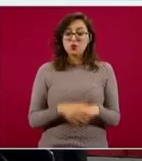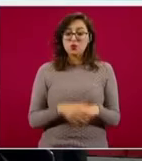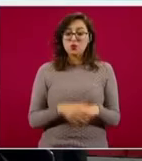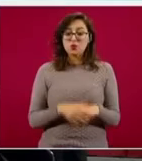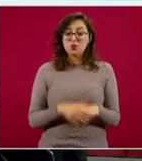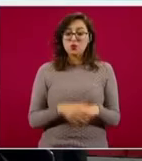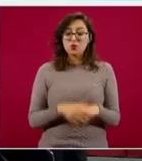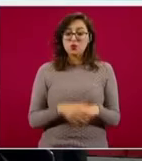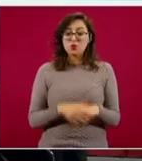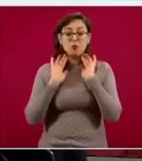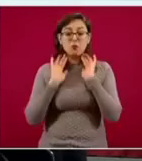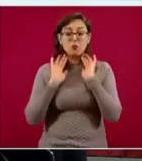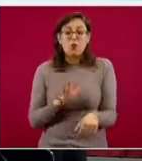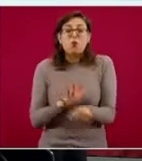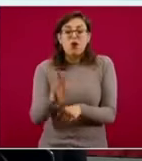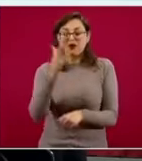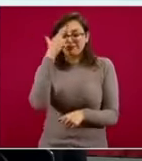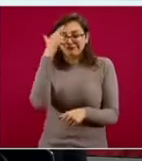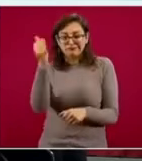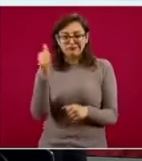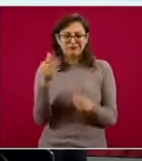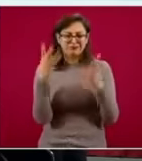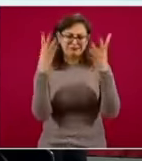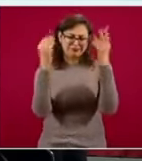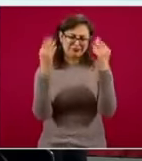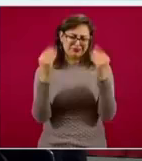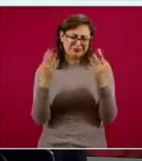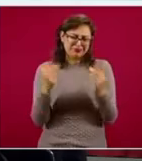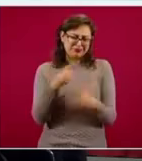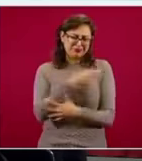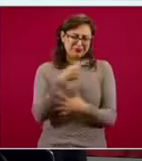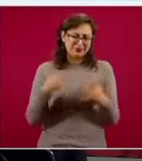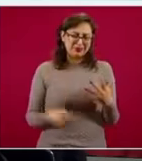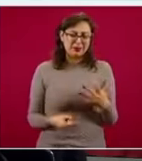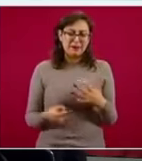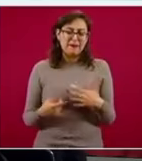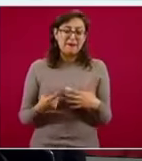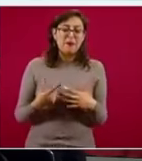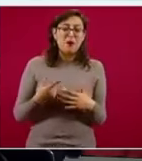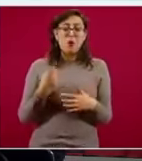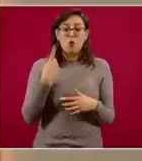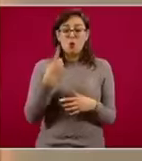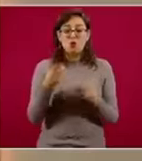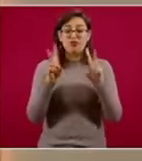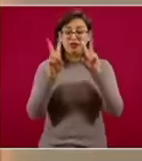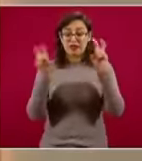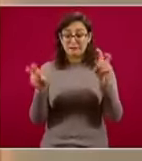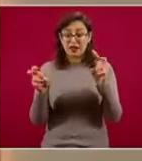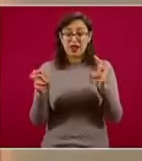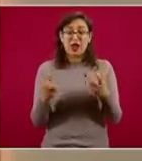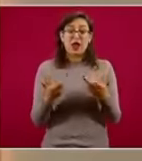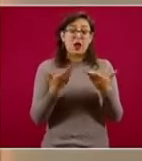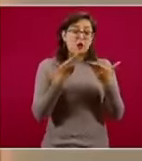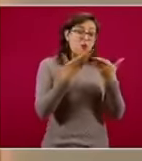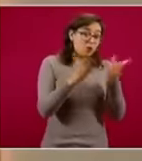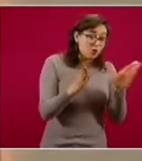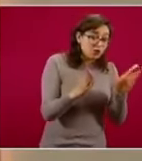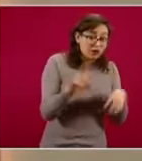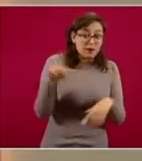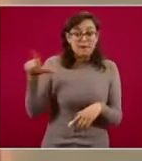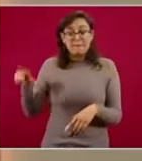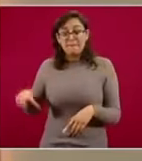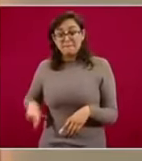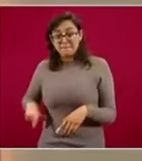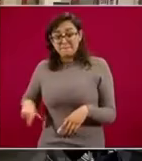válido. Una muy importante, en especial en la comparación de lo público con lo privado, es que